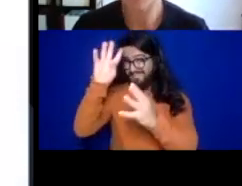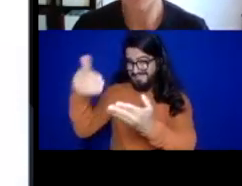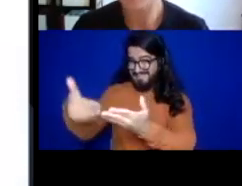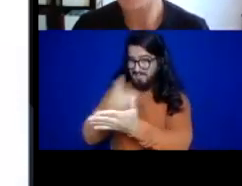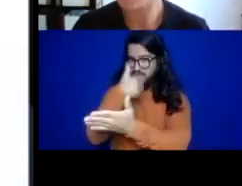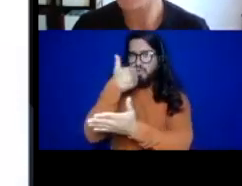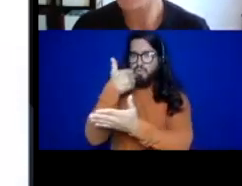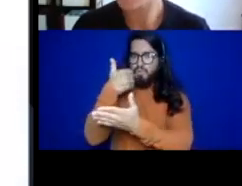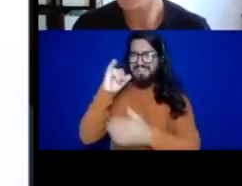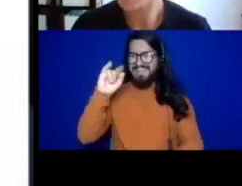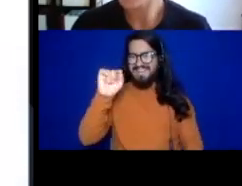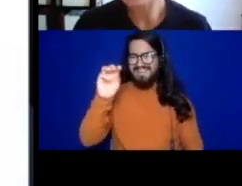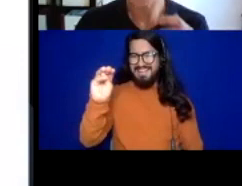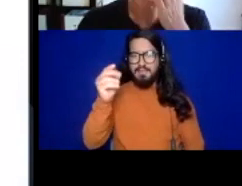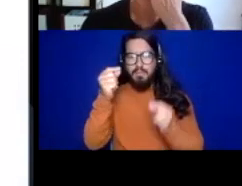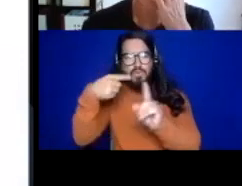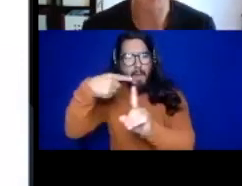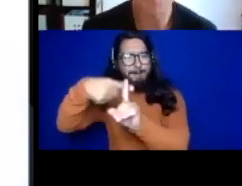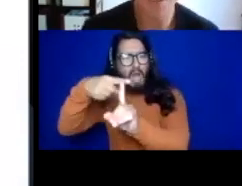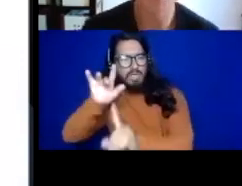doy al signo